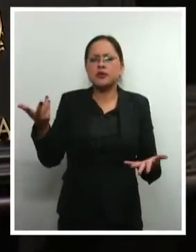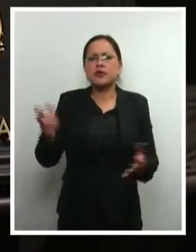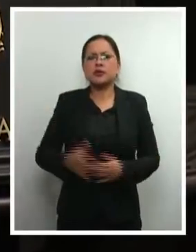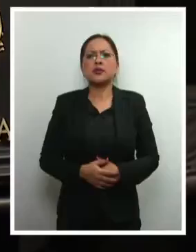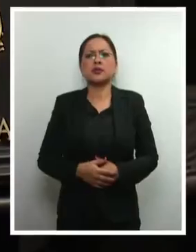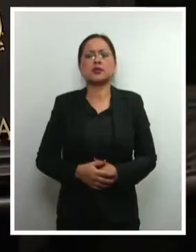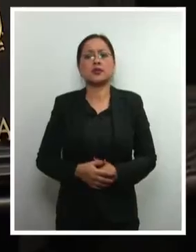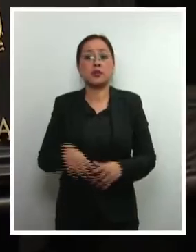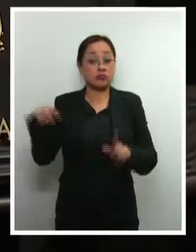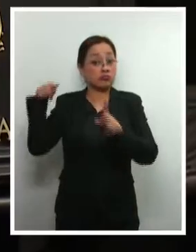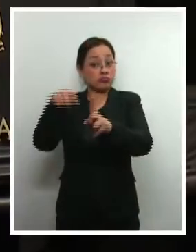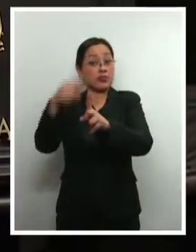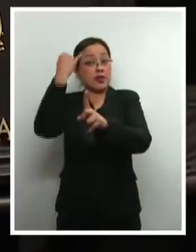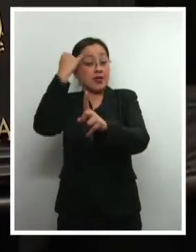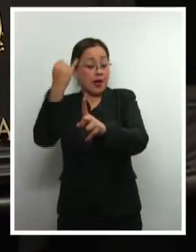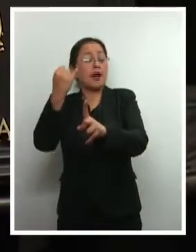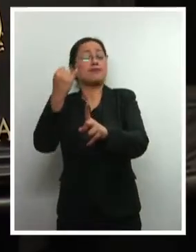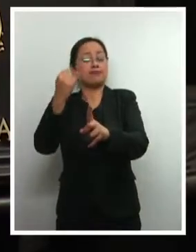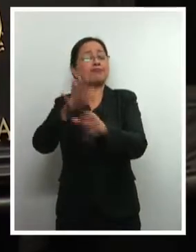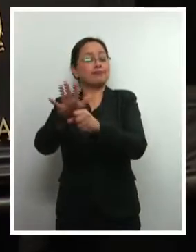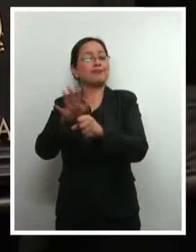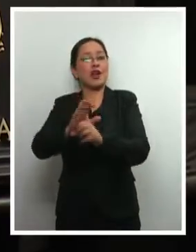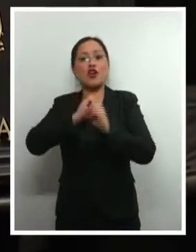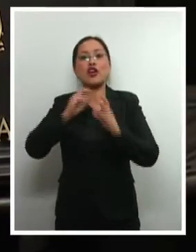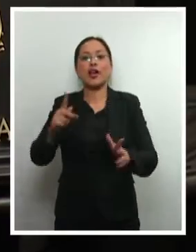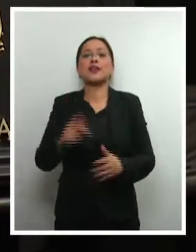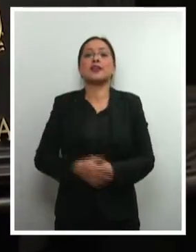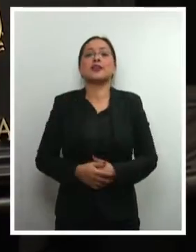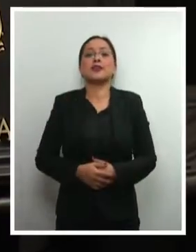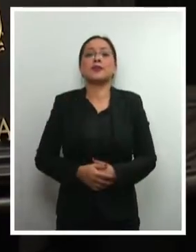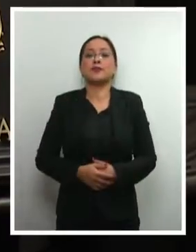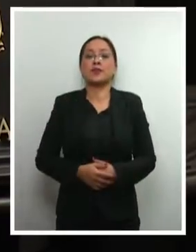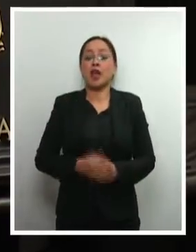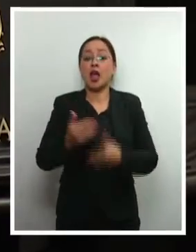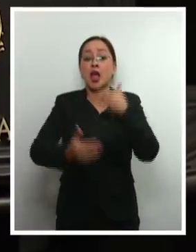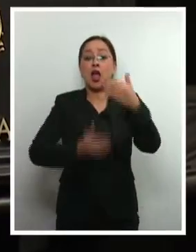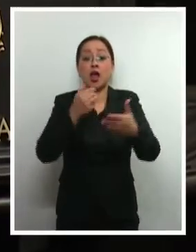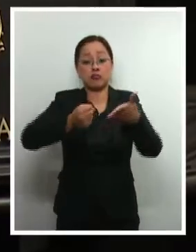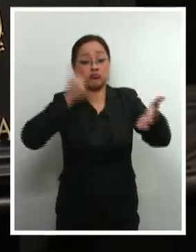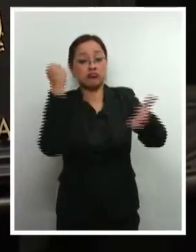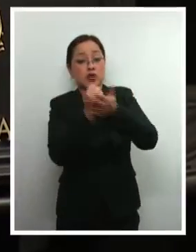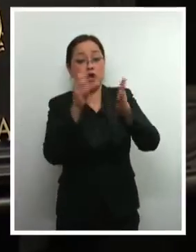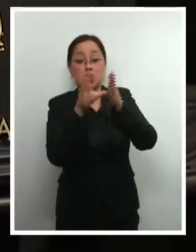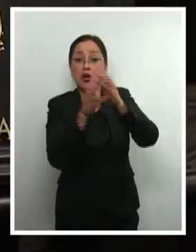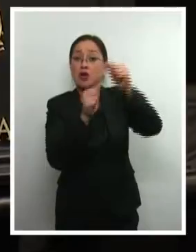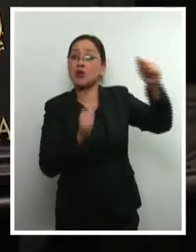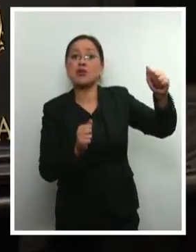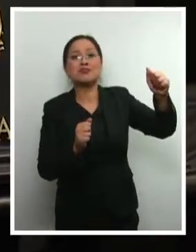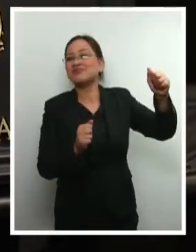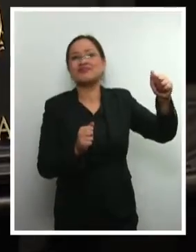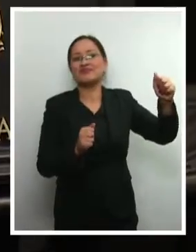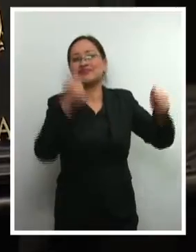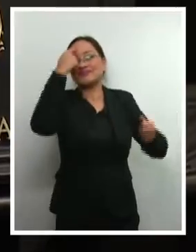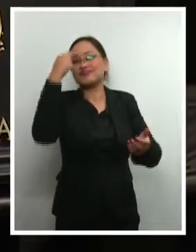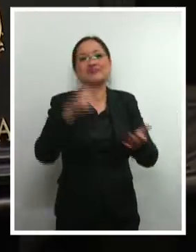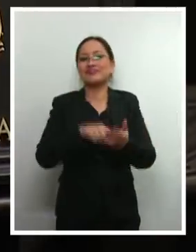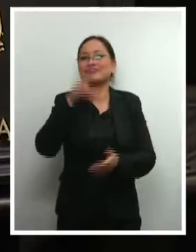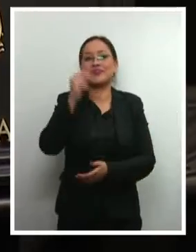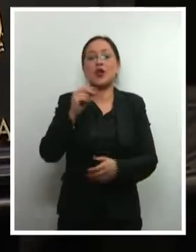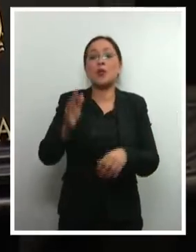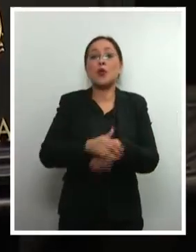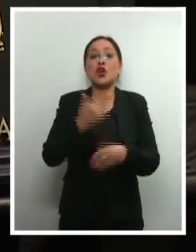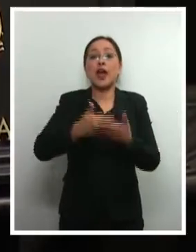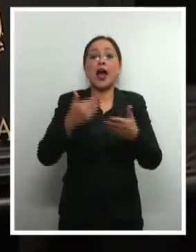por ahí, yo lo que planteo es, no va a haber constitución, porque la respuesta que ustedes van a